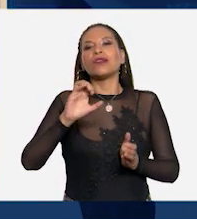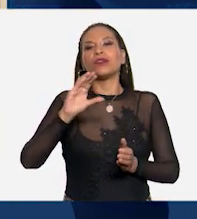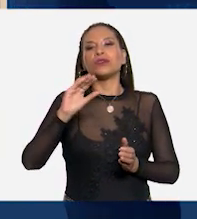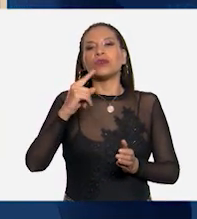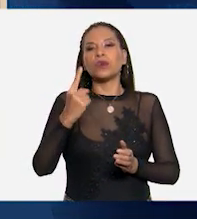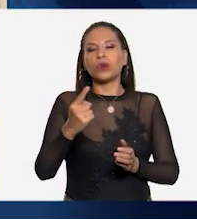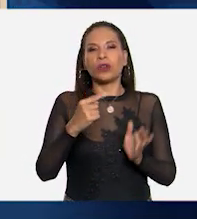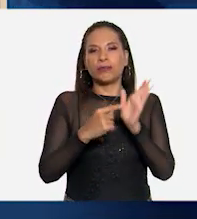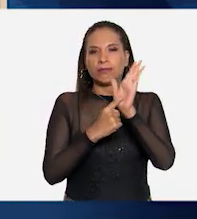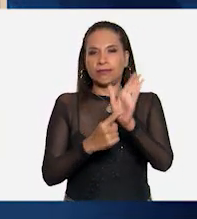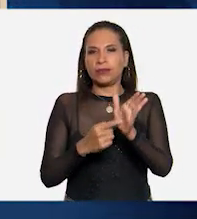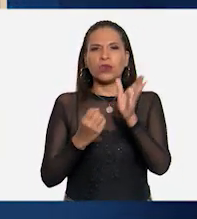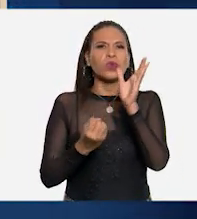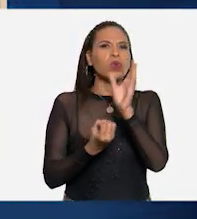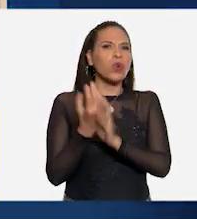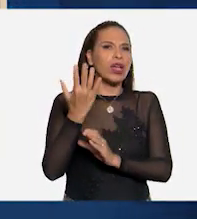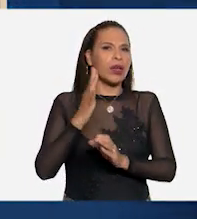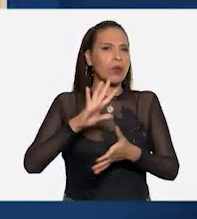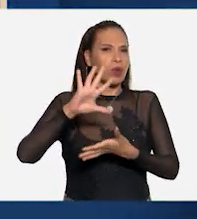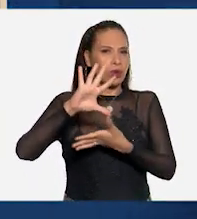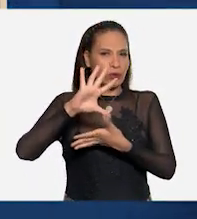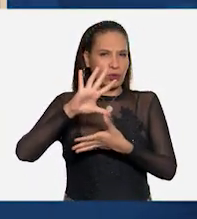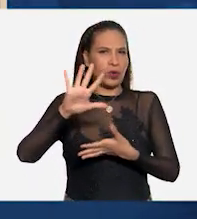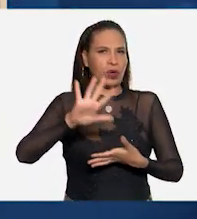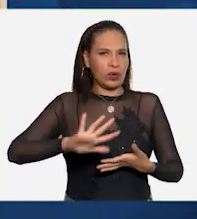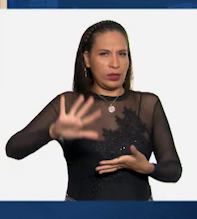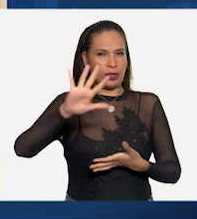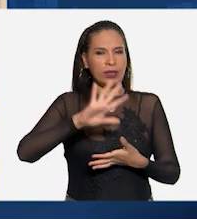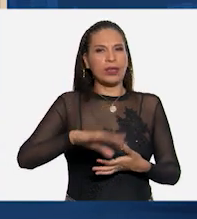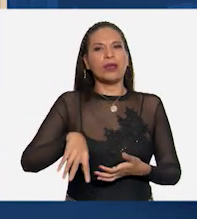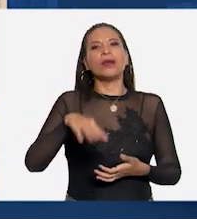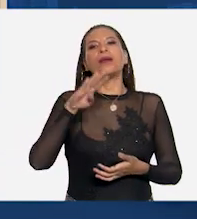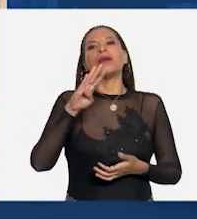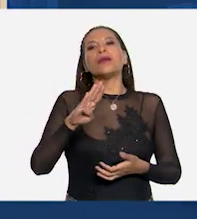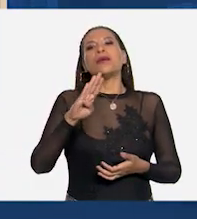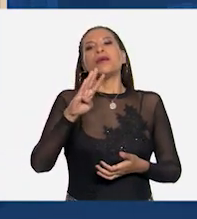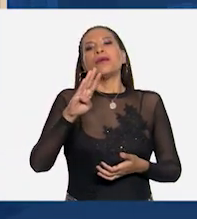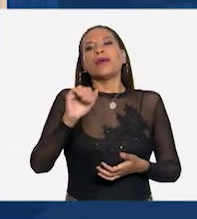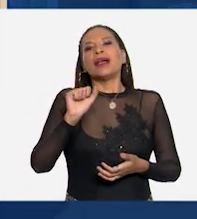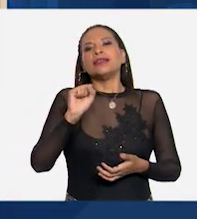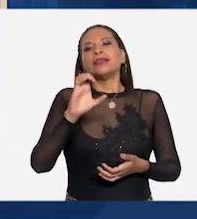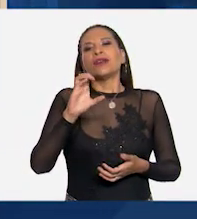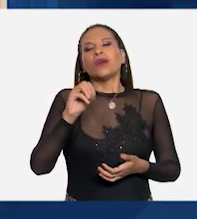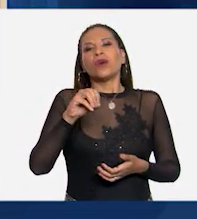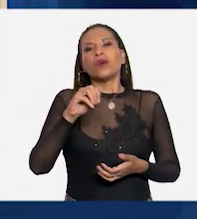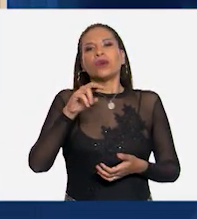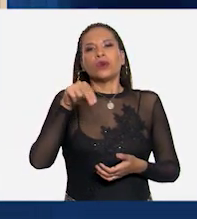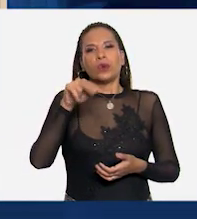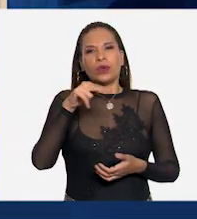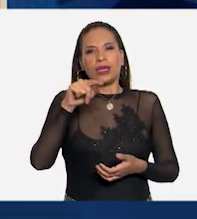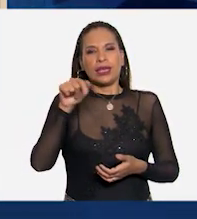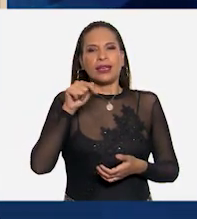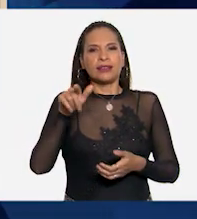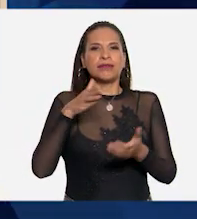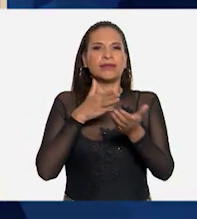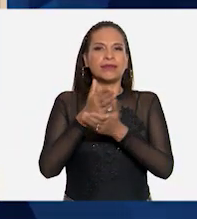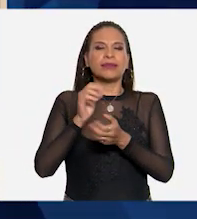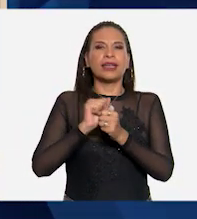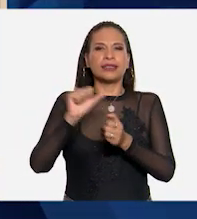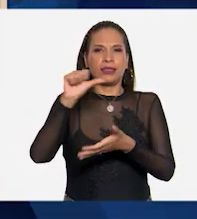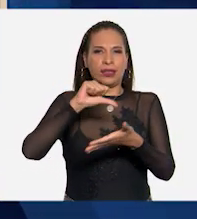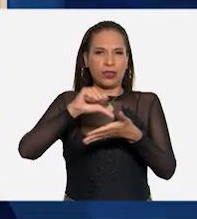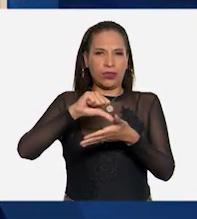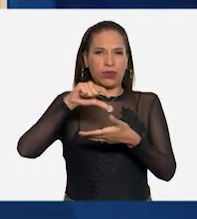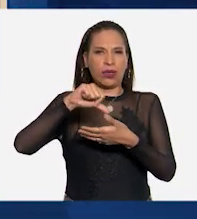y demostró que era un nuevo continente. Vasco Núñez de Balboa cruzó Centroamérica, Panamá, y